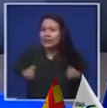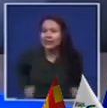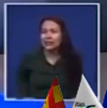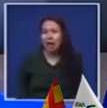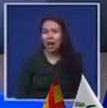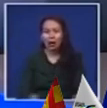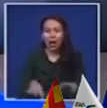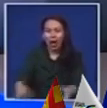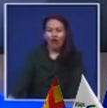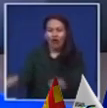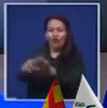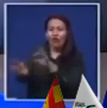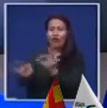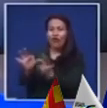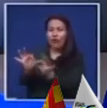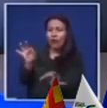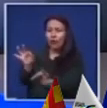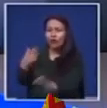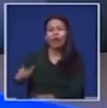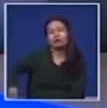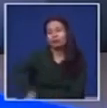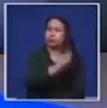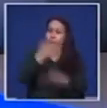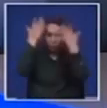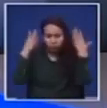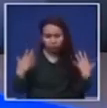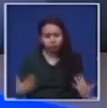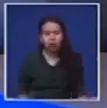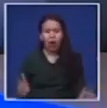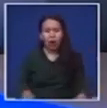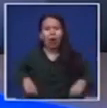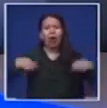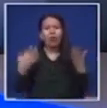todo para personas que han estado en contacto con personas sospechosas.